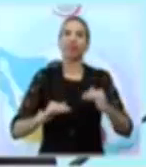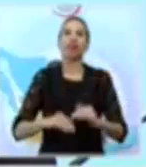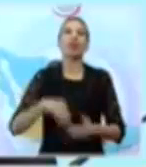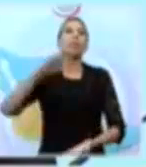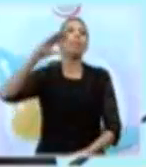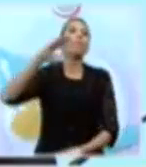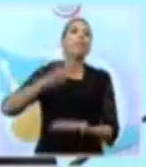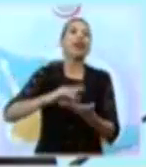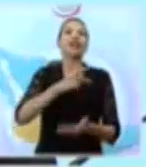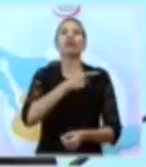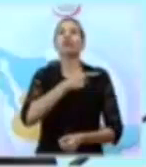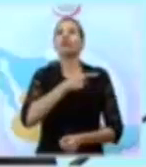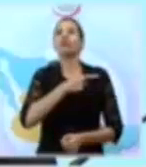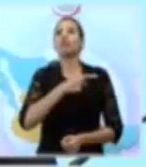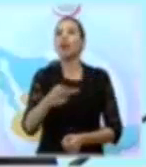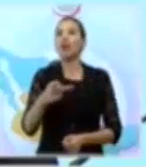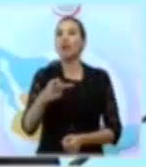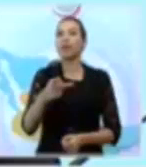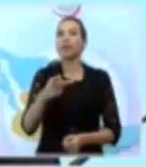disminuir la pobreza,